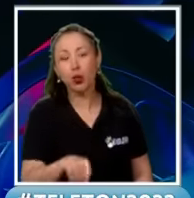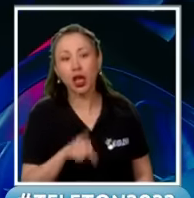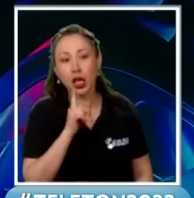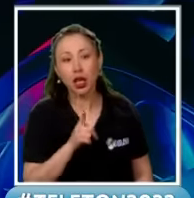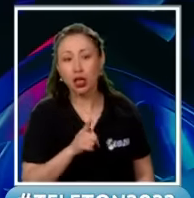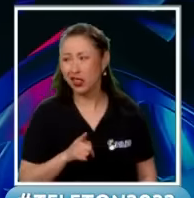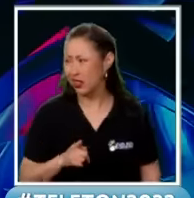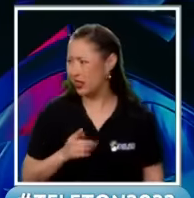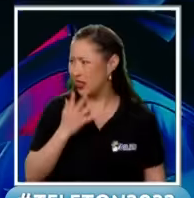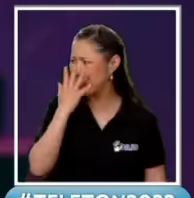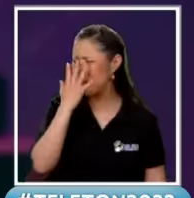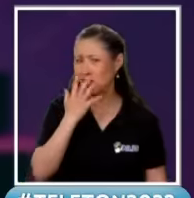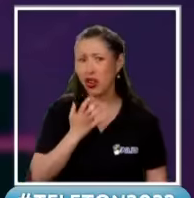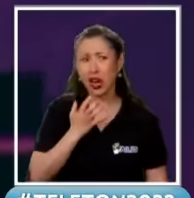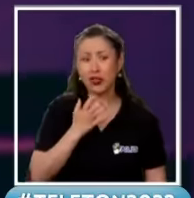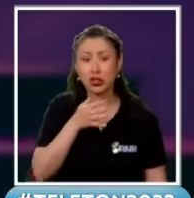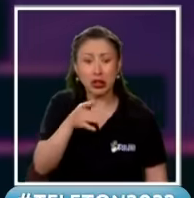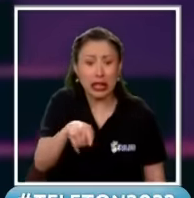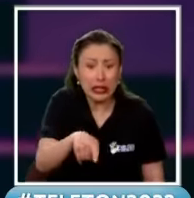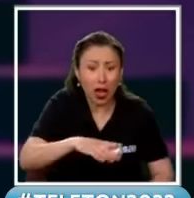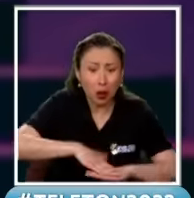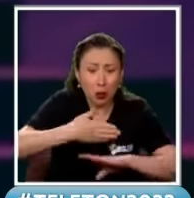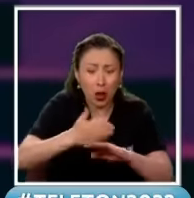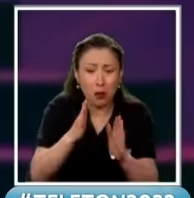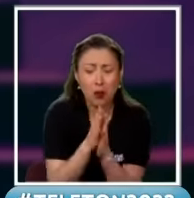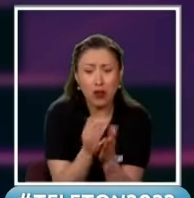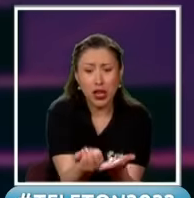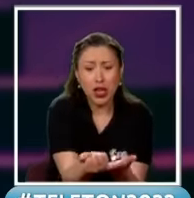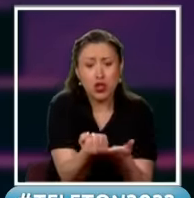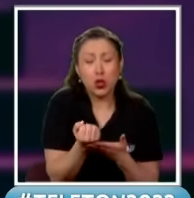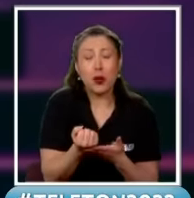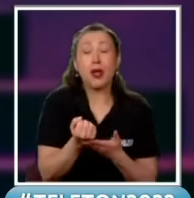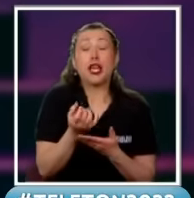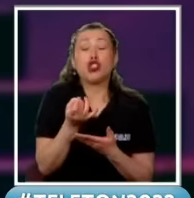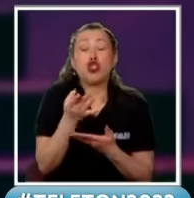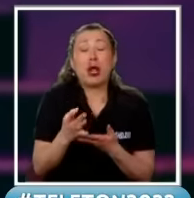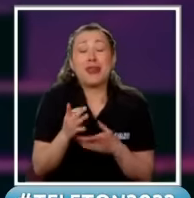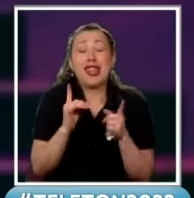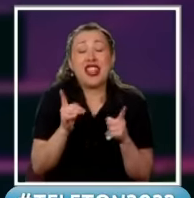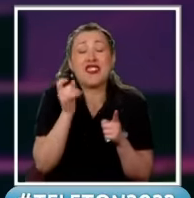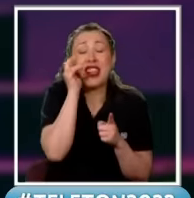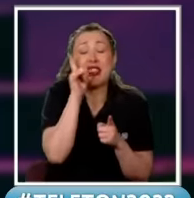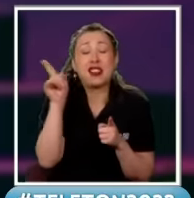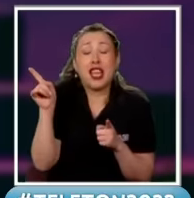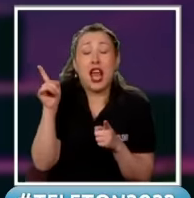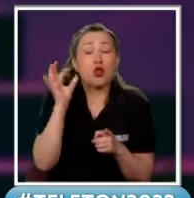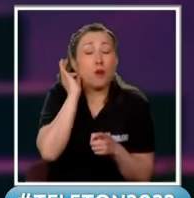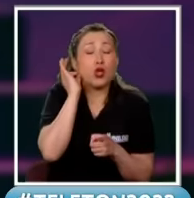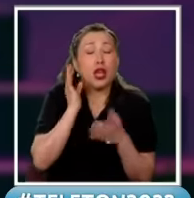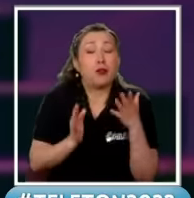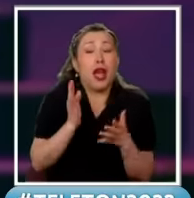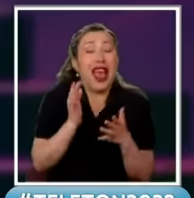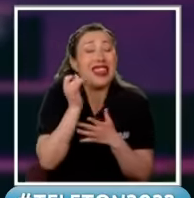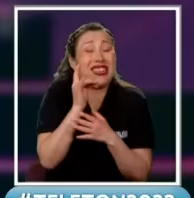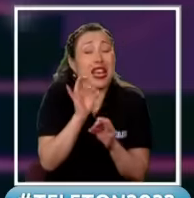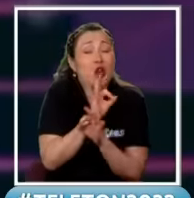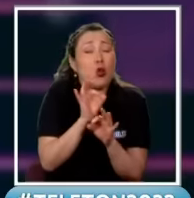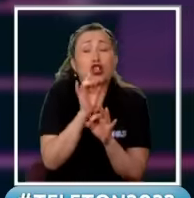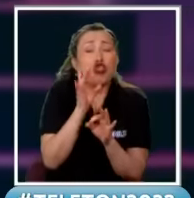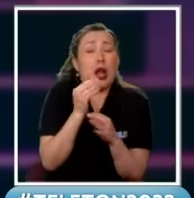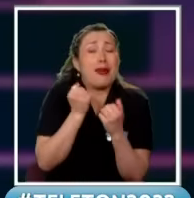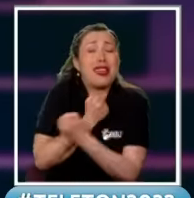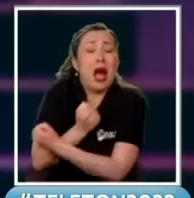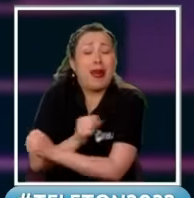Y se enojaba. Yo le pedía a la inteligencia, ayúdame. Solamente tienes que comprenderla. No intentes entenderla. Algo